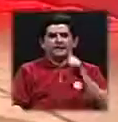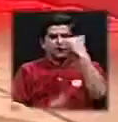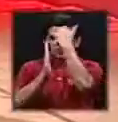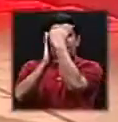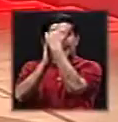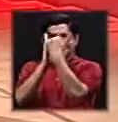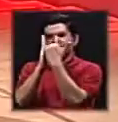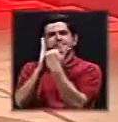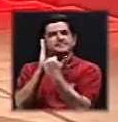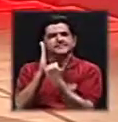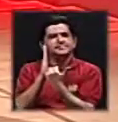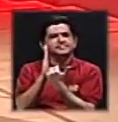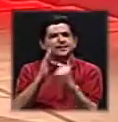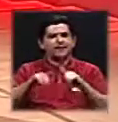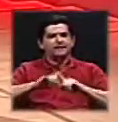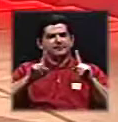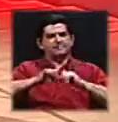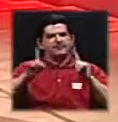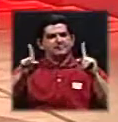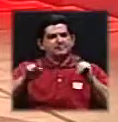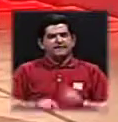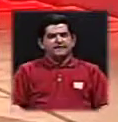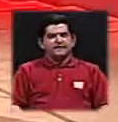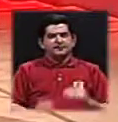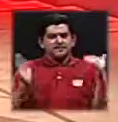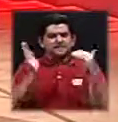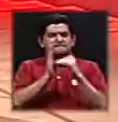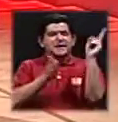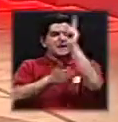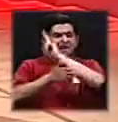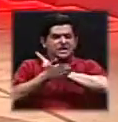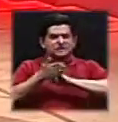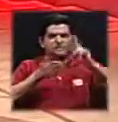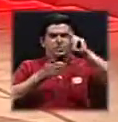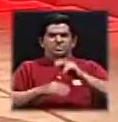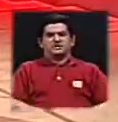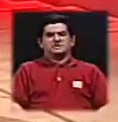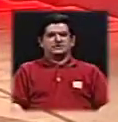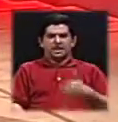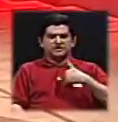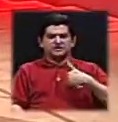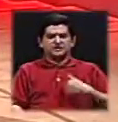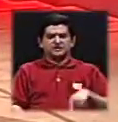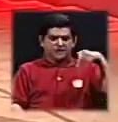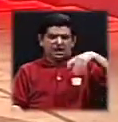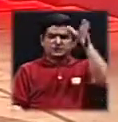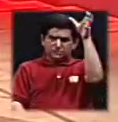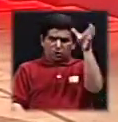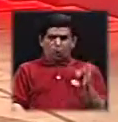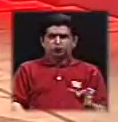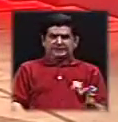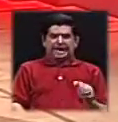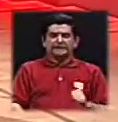de varios miles de universidades del continente,